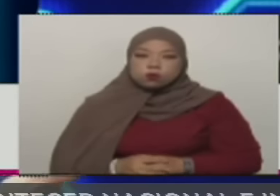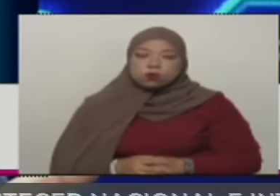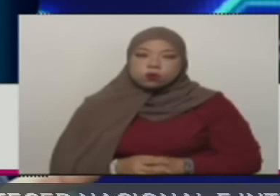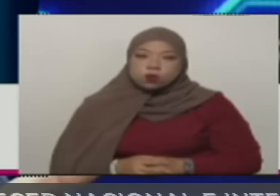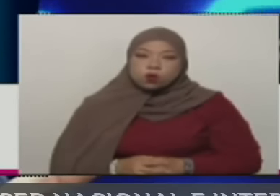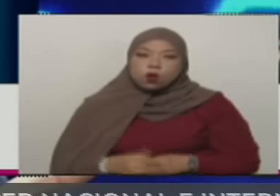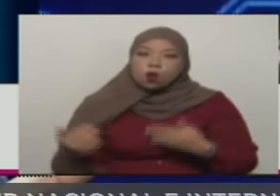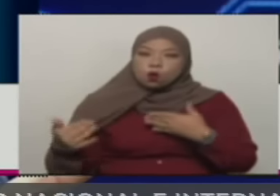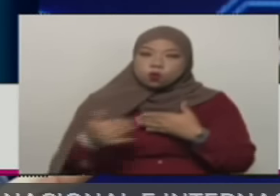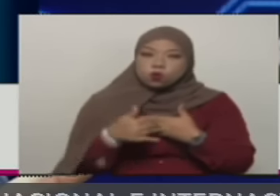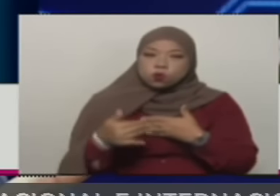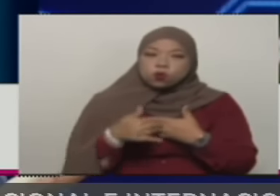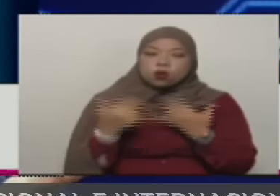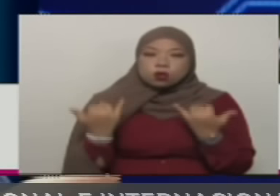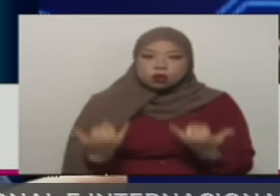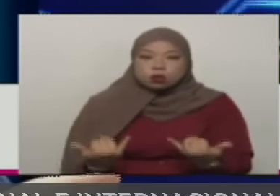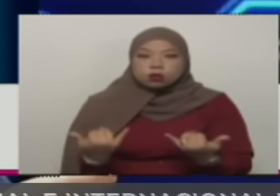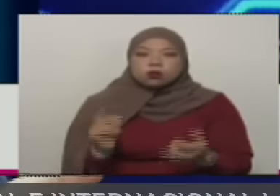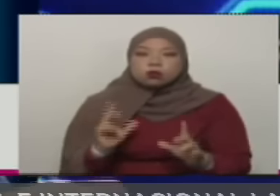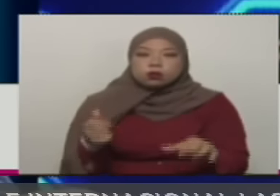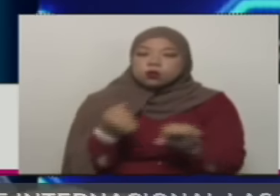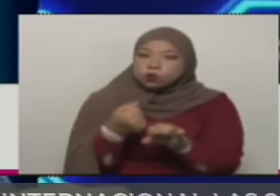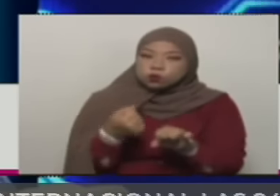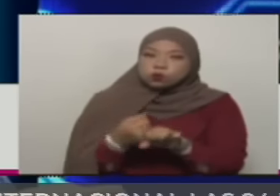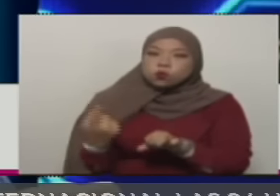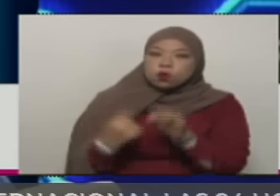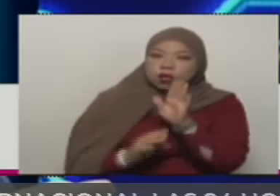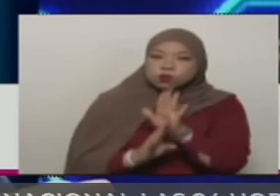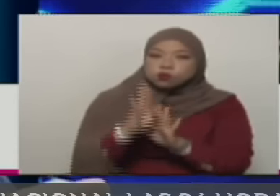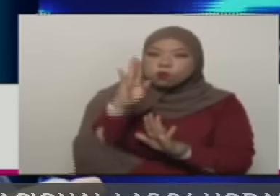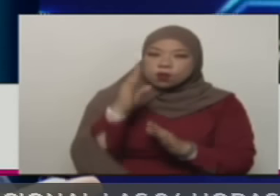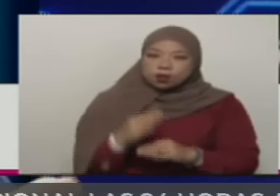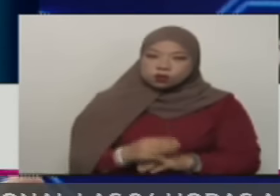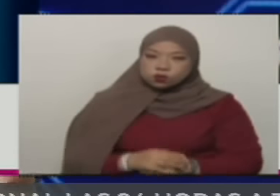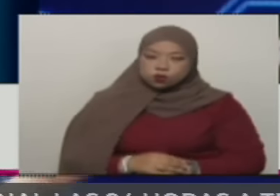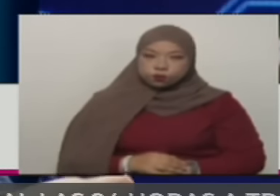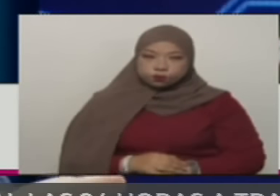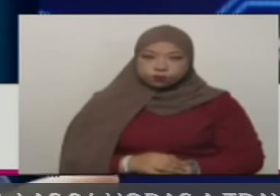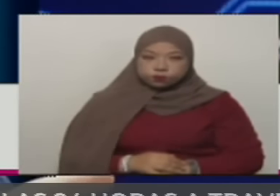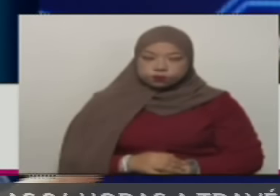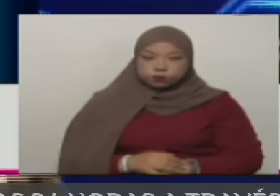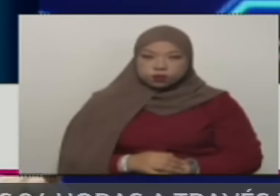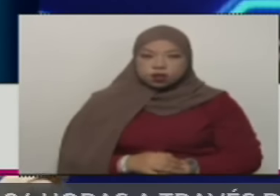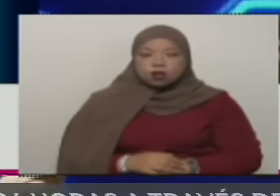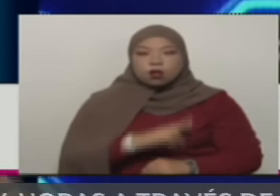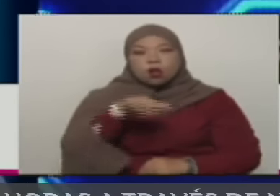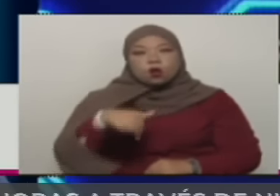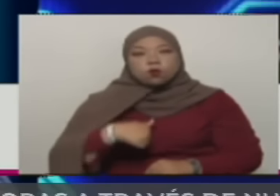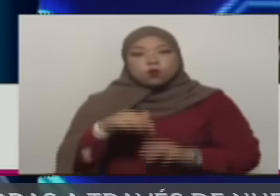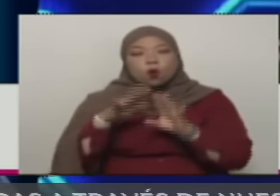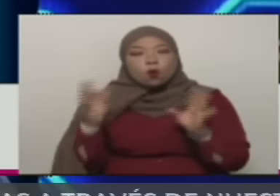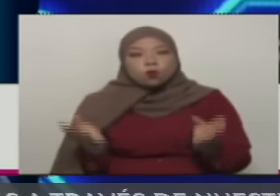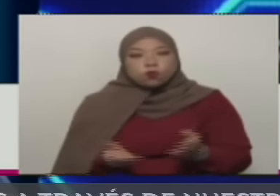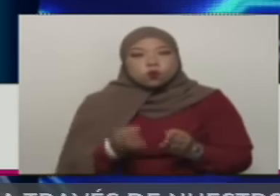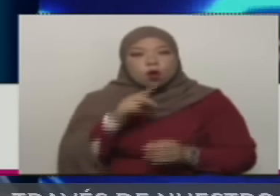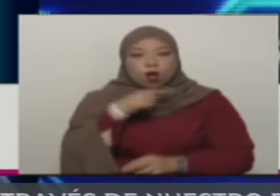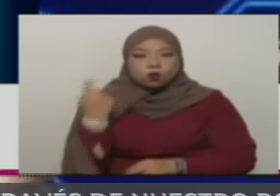encontrado el camino para enfrentarlas y superarlas. No somos el único país del mundo, tú comparabas con